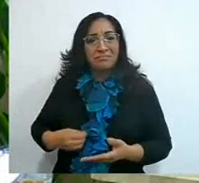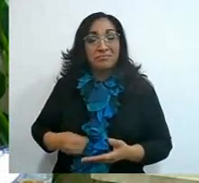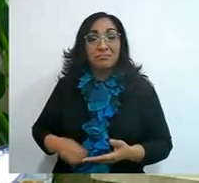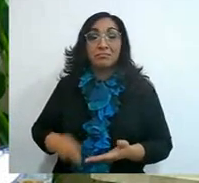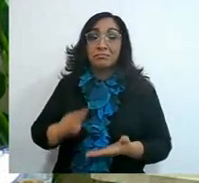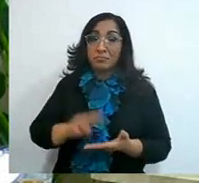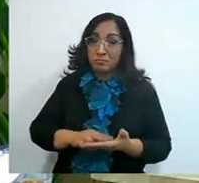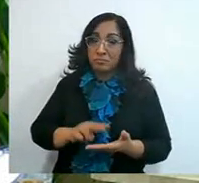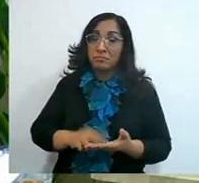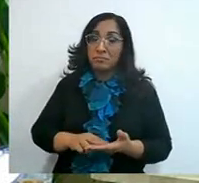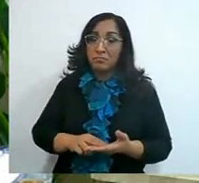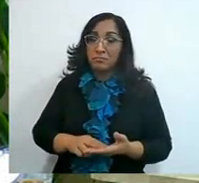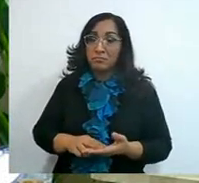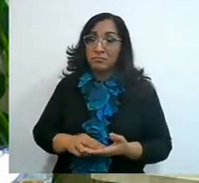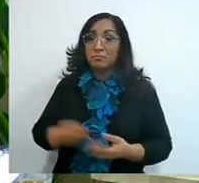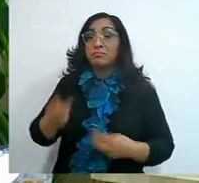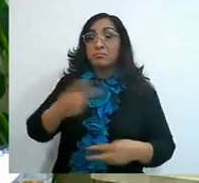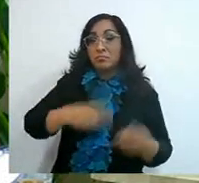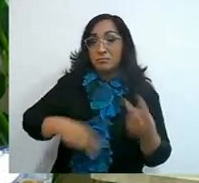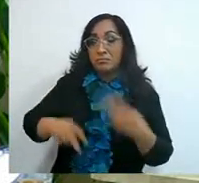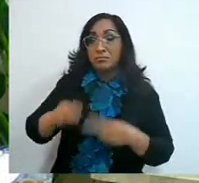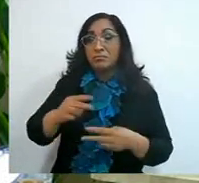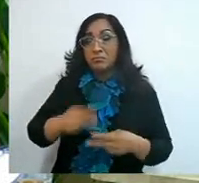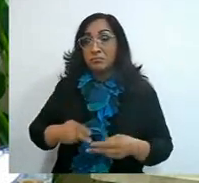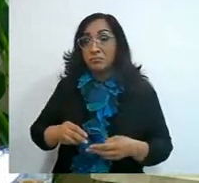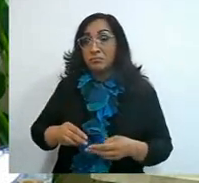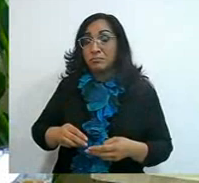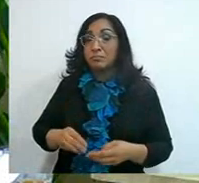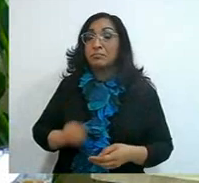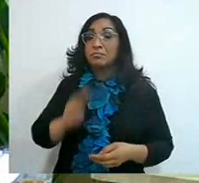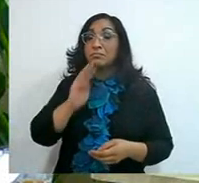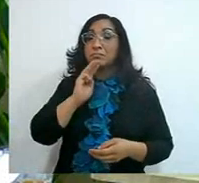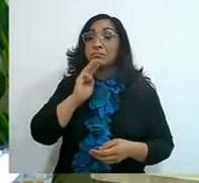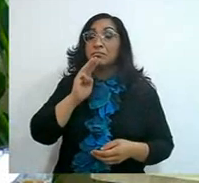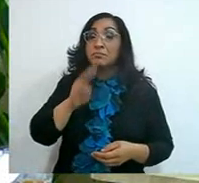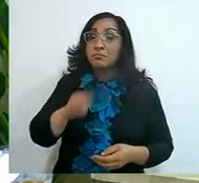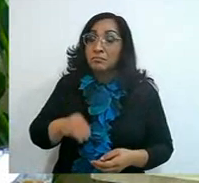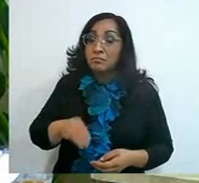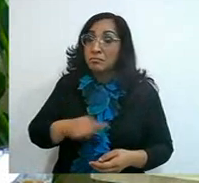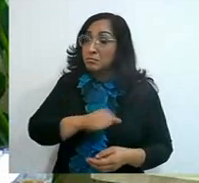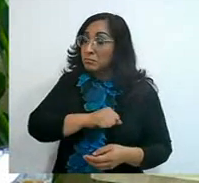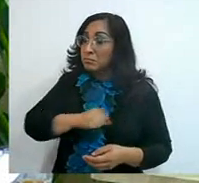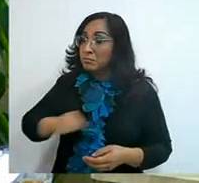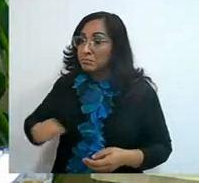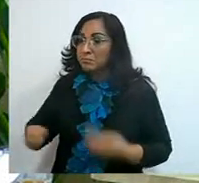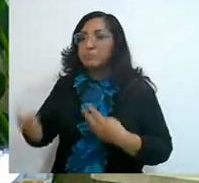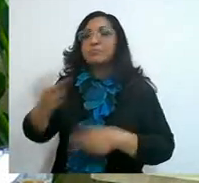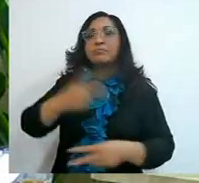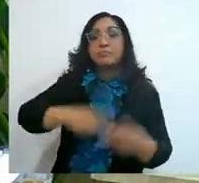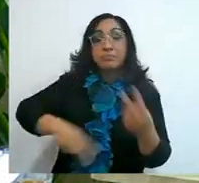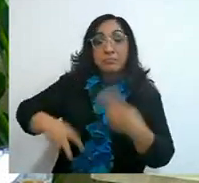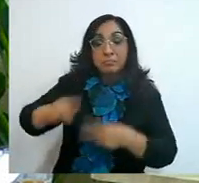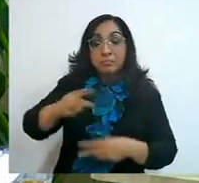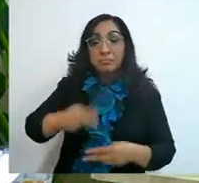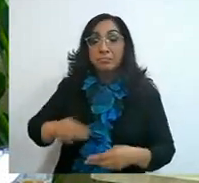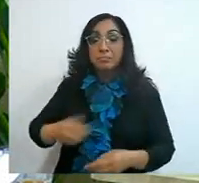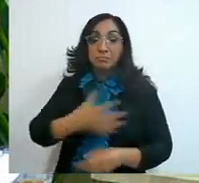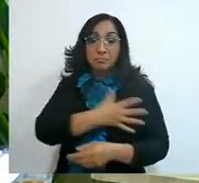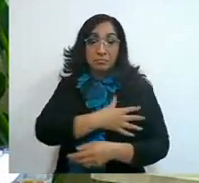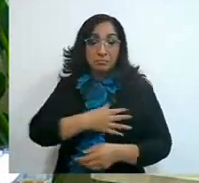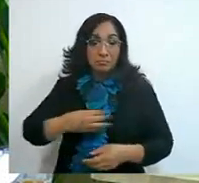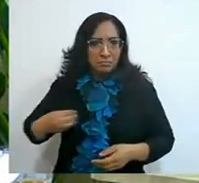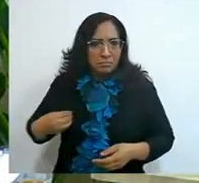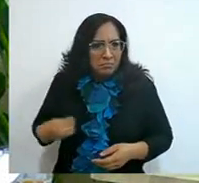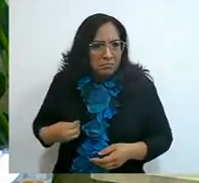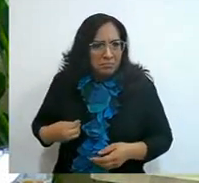que visita también. La misma maldad la visita. Y en los hijos también se multiplica. Puede ser el